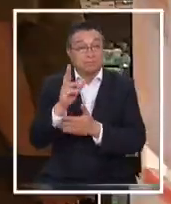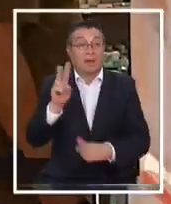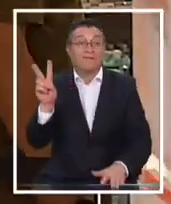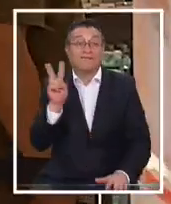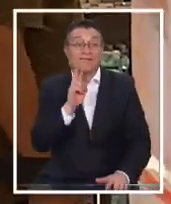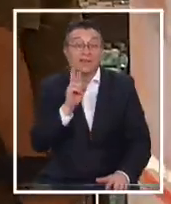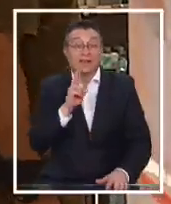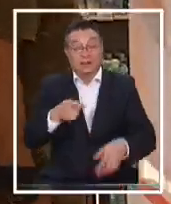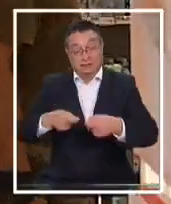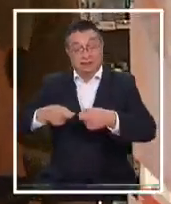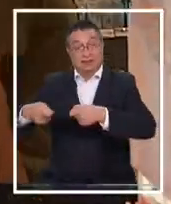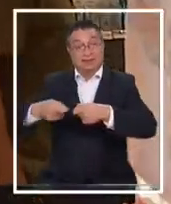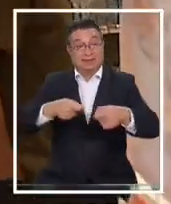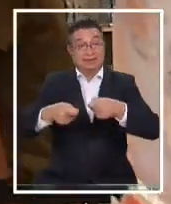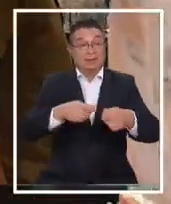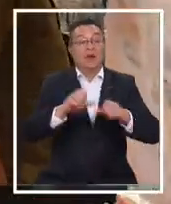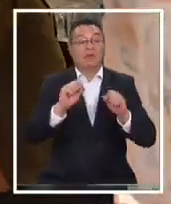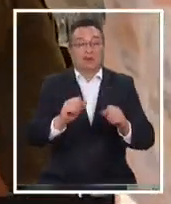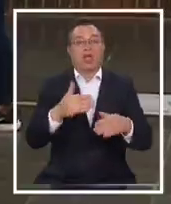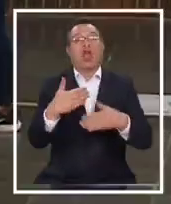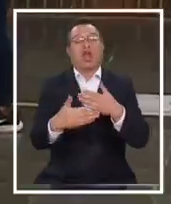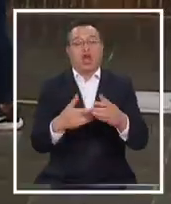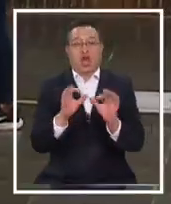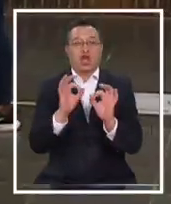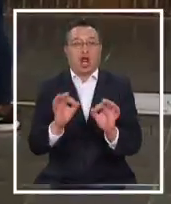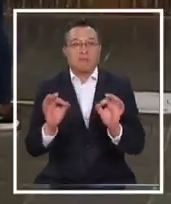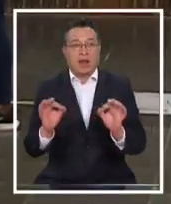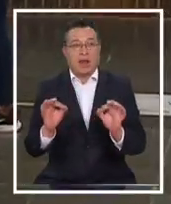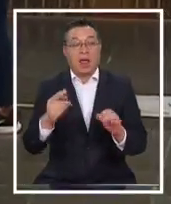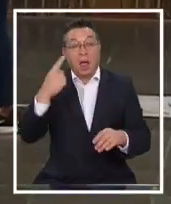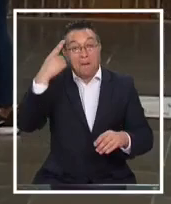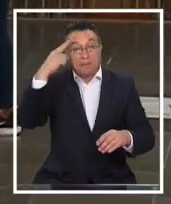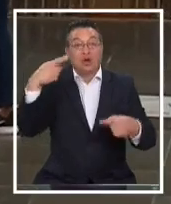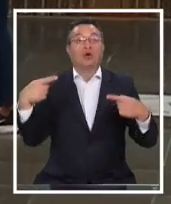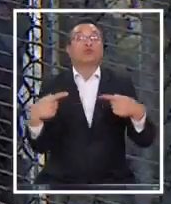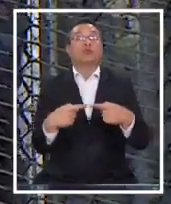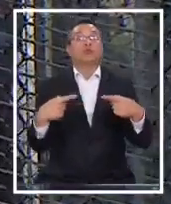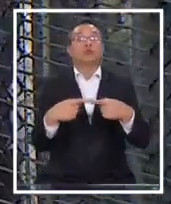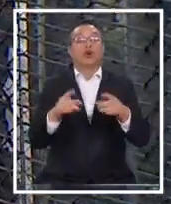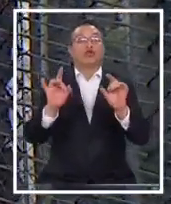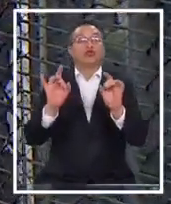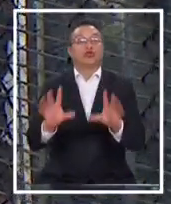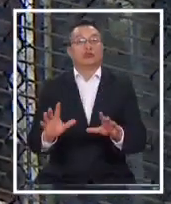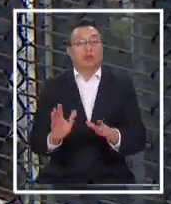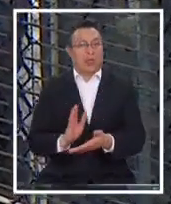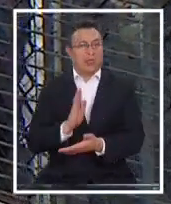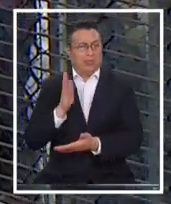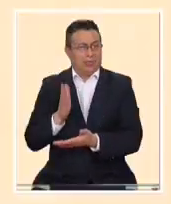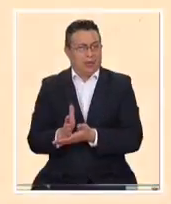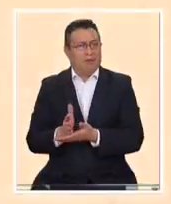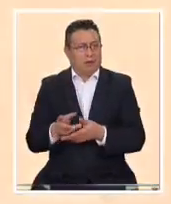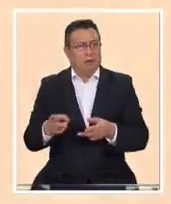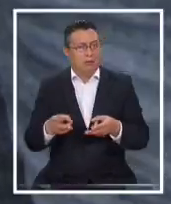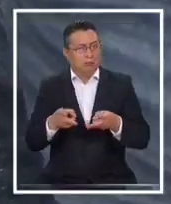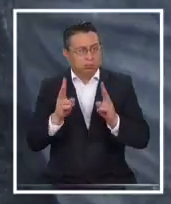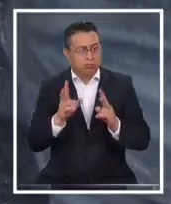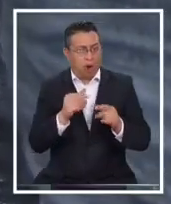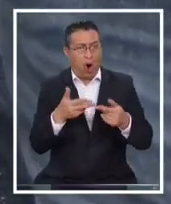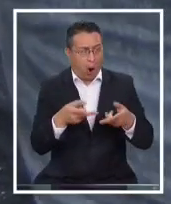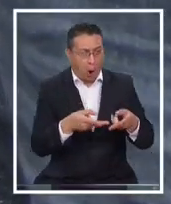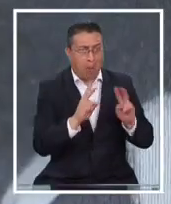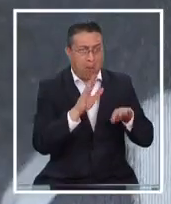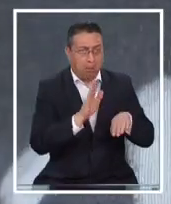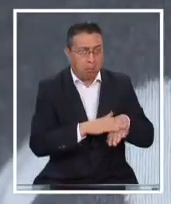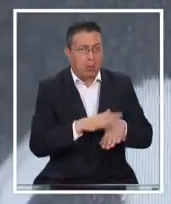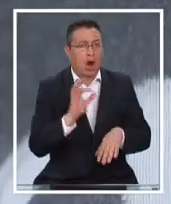viernes, el comercio podrá retomar su normalidad, pero el debate queda instalado. ¿Deberían establecerse restricciones para la